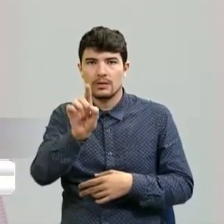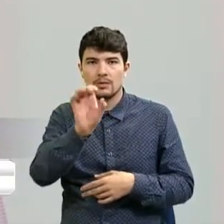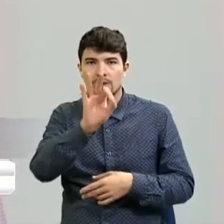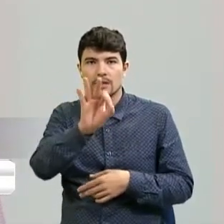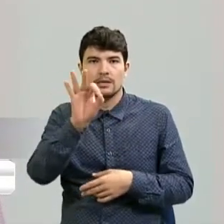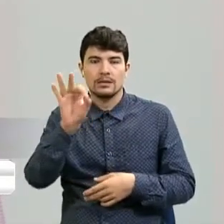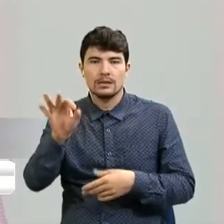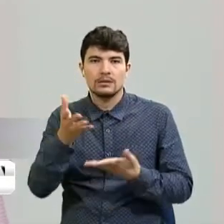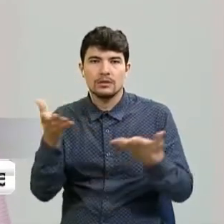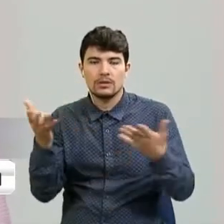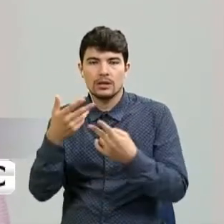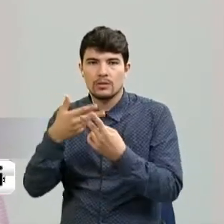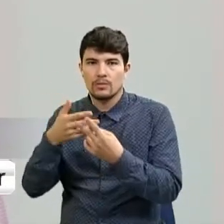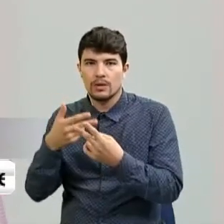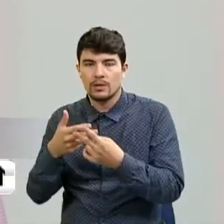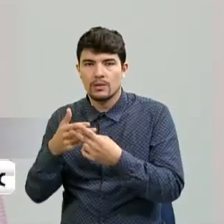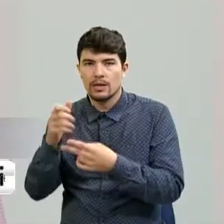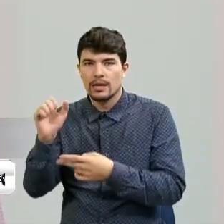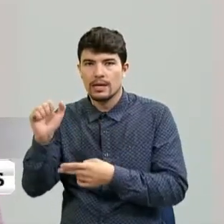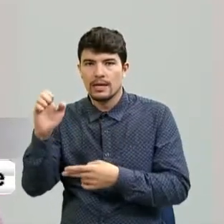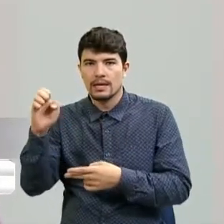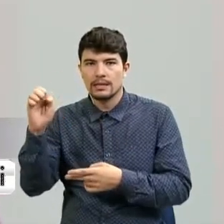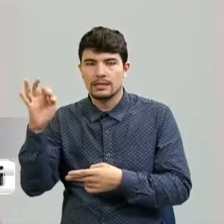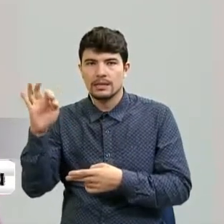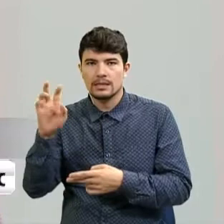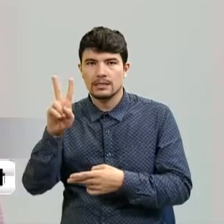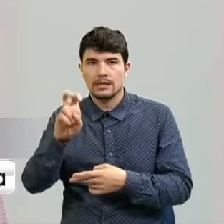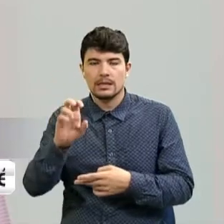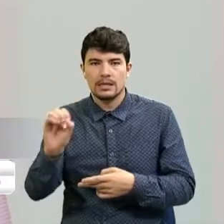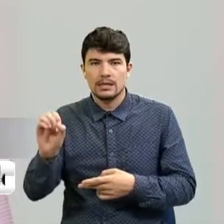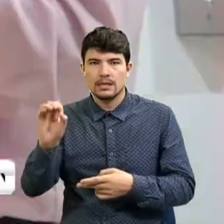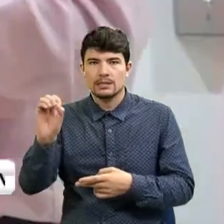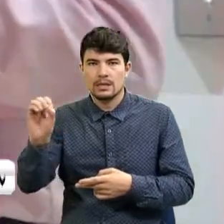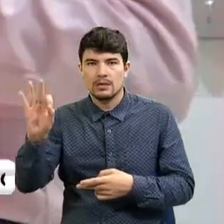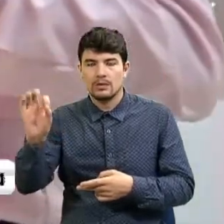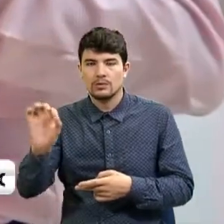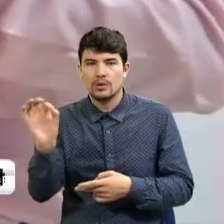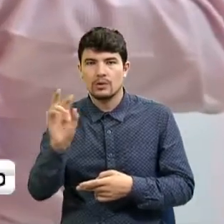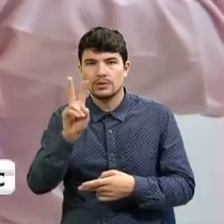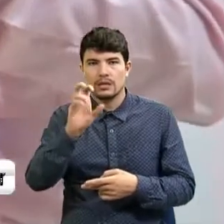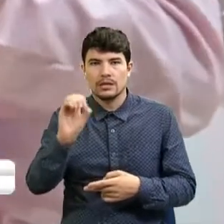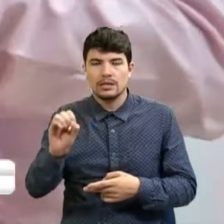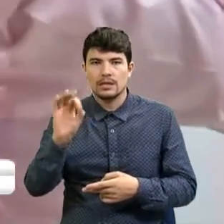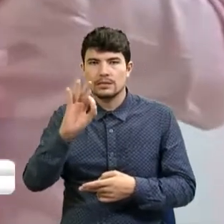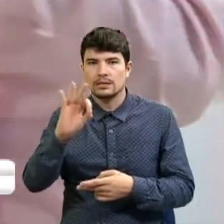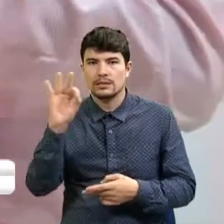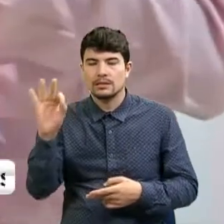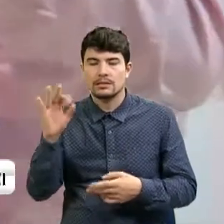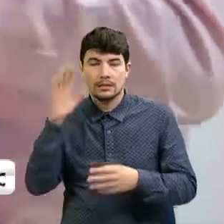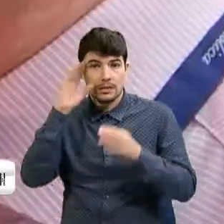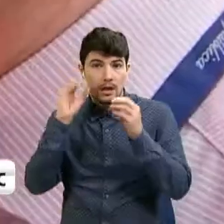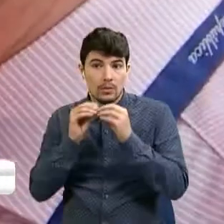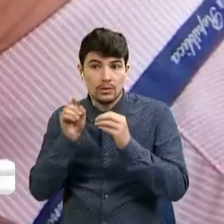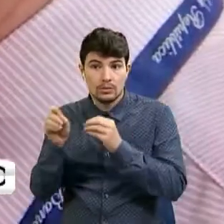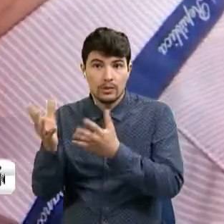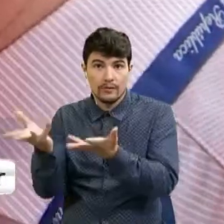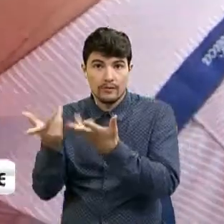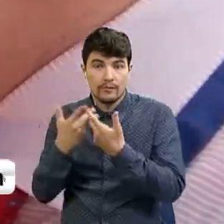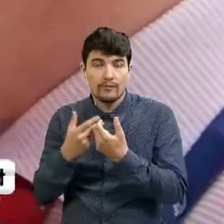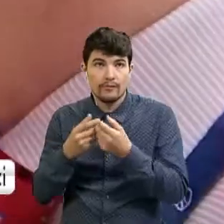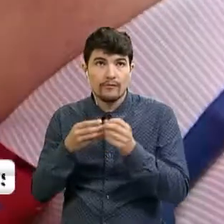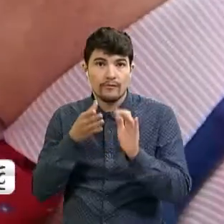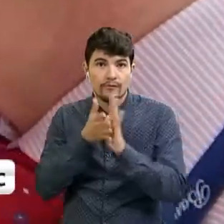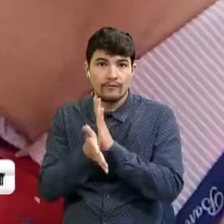630-3133, extensión 7008 o 7033. De acuerdo a la información suministrada por el jefe de